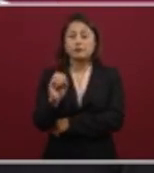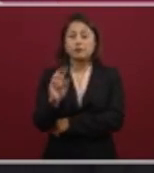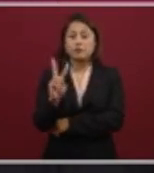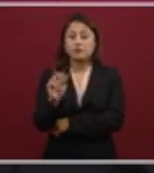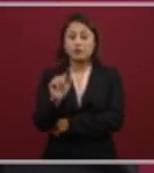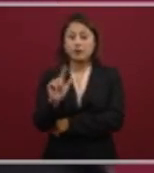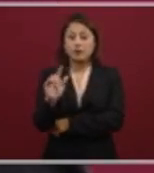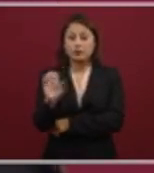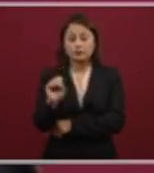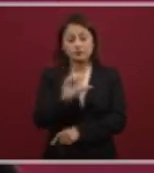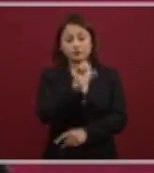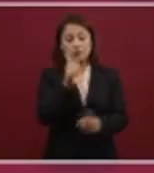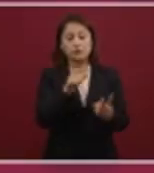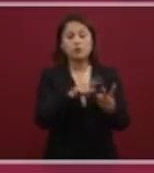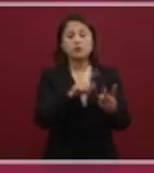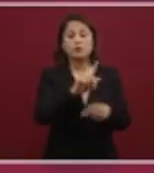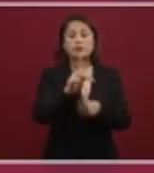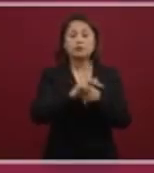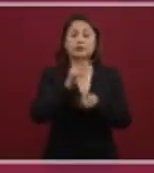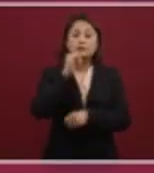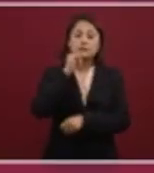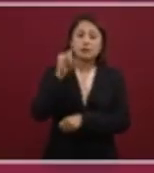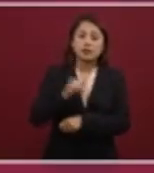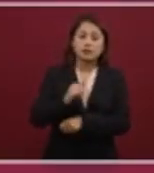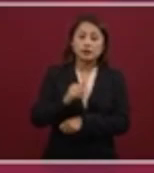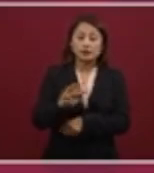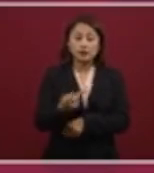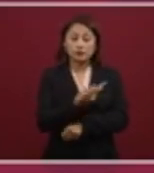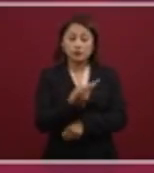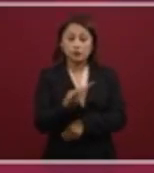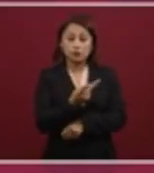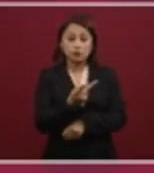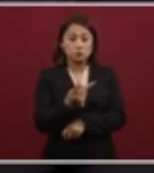la otra una italiana. Es todo.